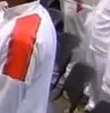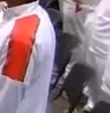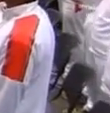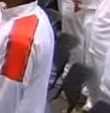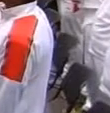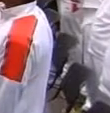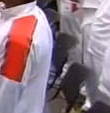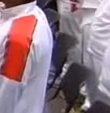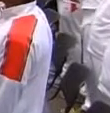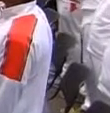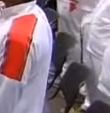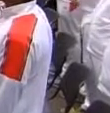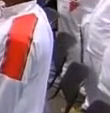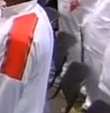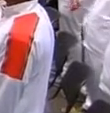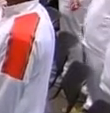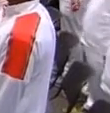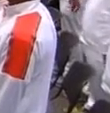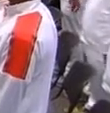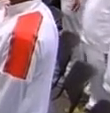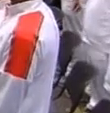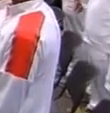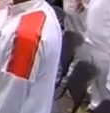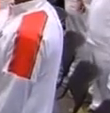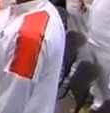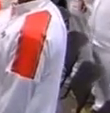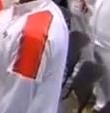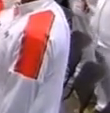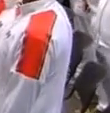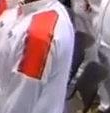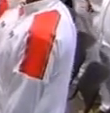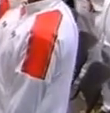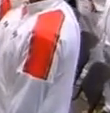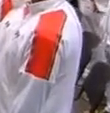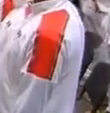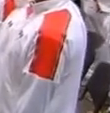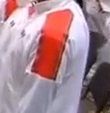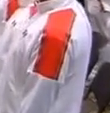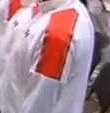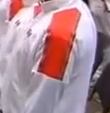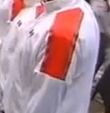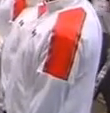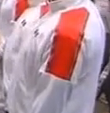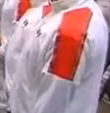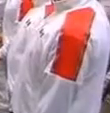constitucional de los Estados Unidos Mexicanos, el licenciado Andrés Manuel López Obrador.